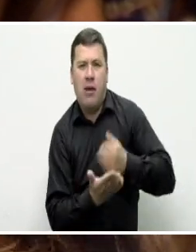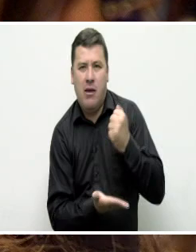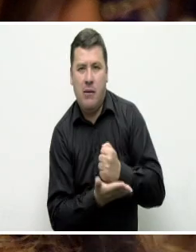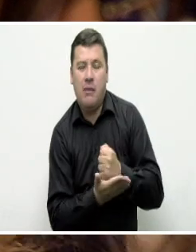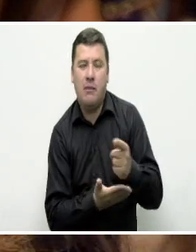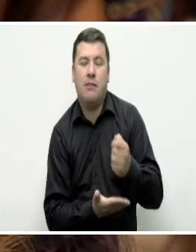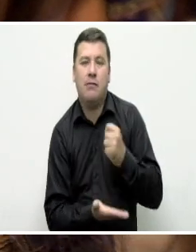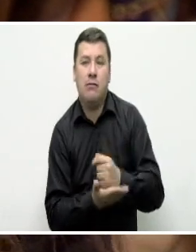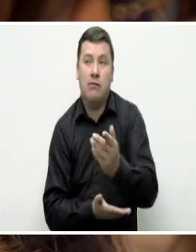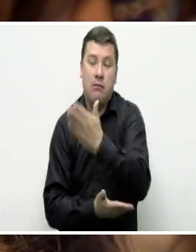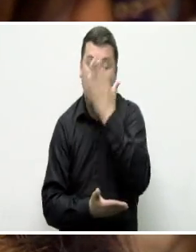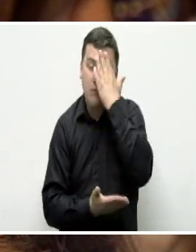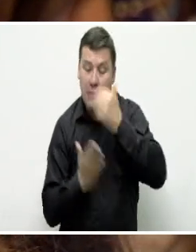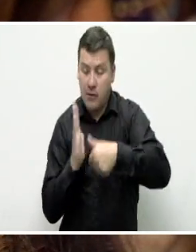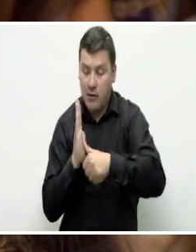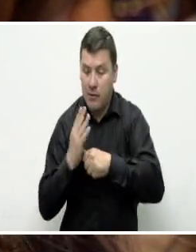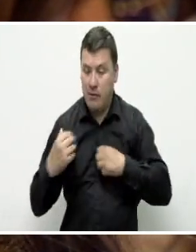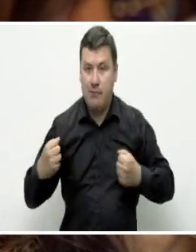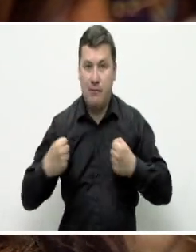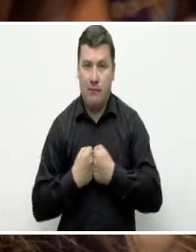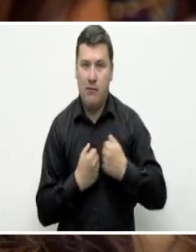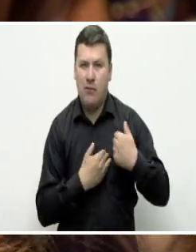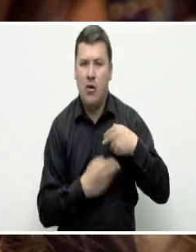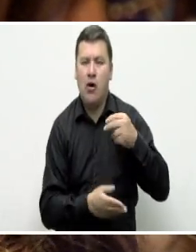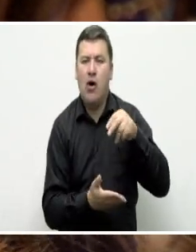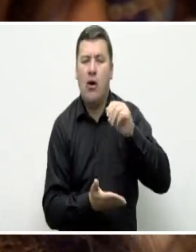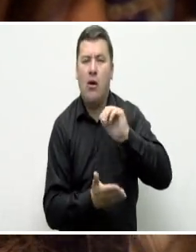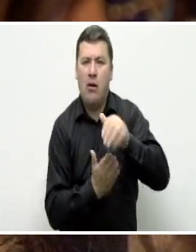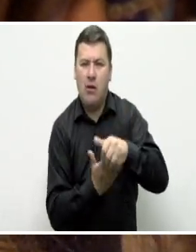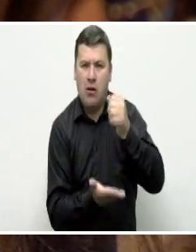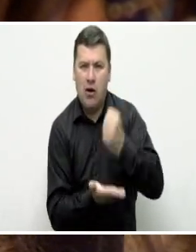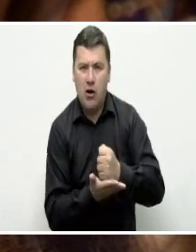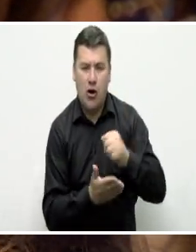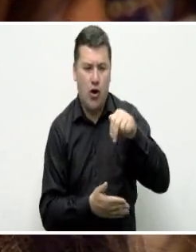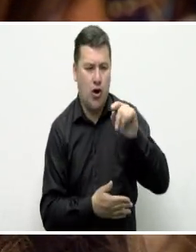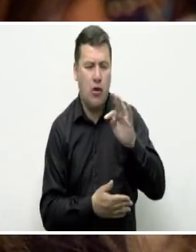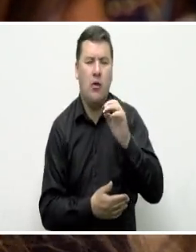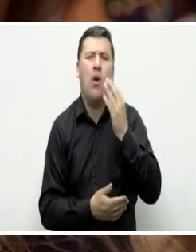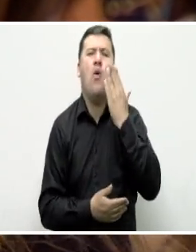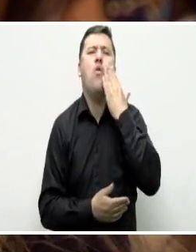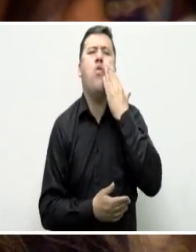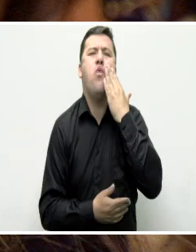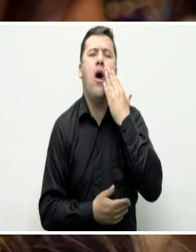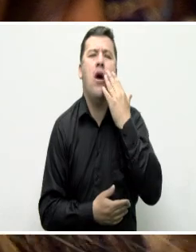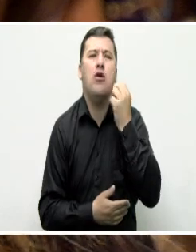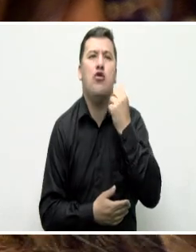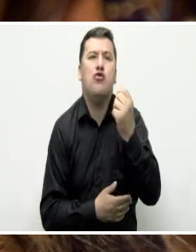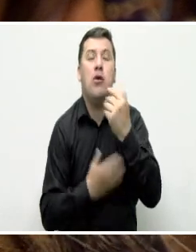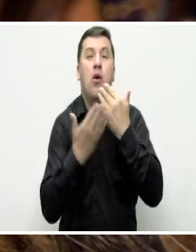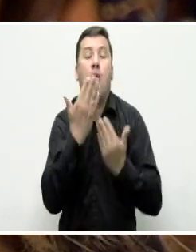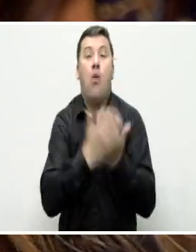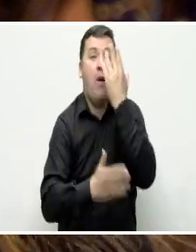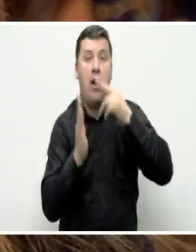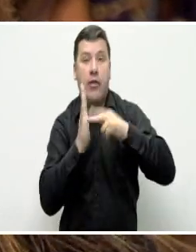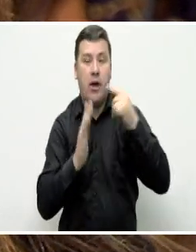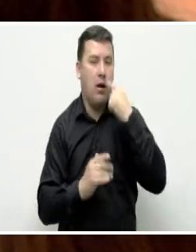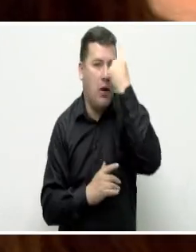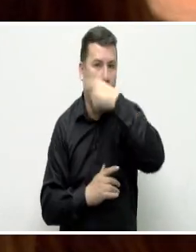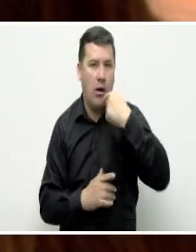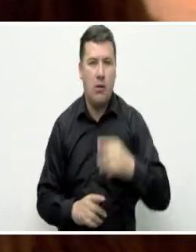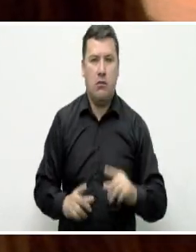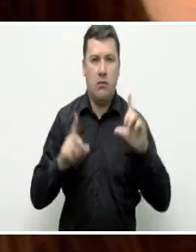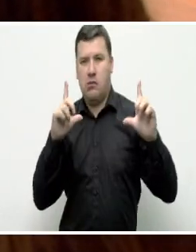que ustedes están trabajando en la identificación facial. Queremos saber cuándo estará disponible esta tecnología. Muchas